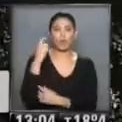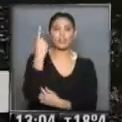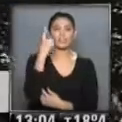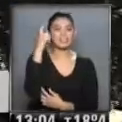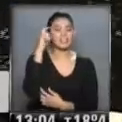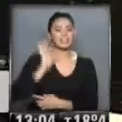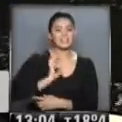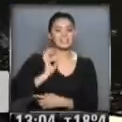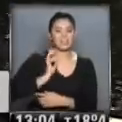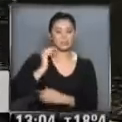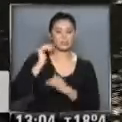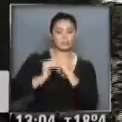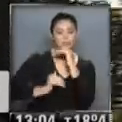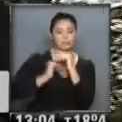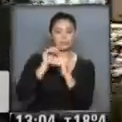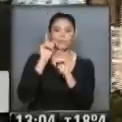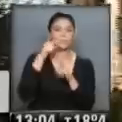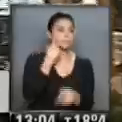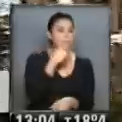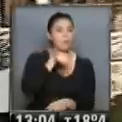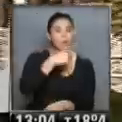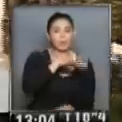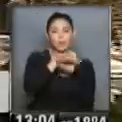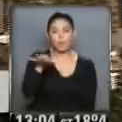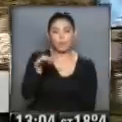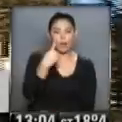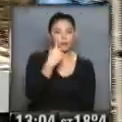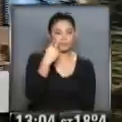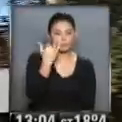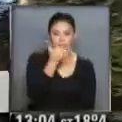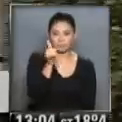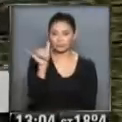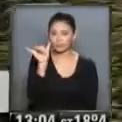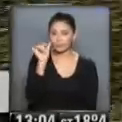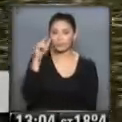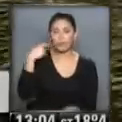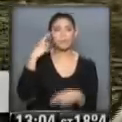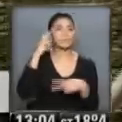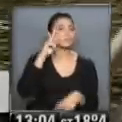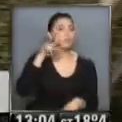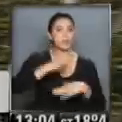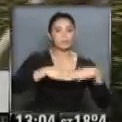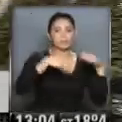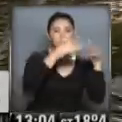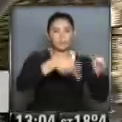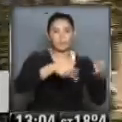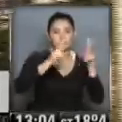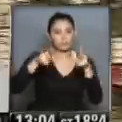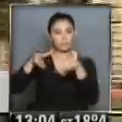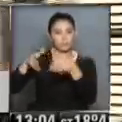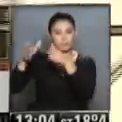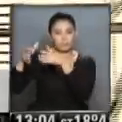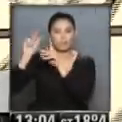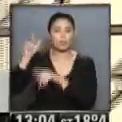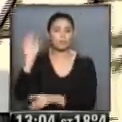porvenir. Y giramos lentamente junto con ustedes desde esta Plaza de Mayo, observando las estructuras ubicadas de sonido, para